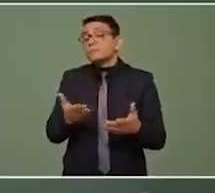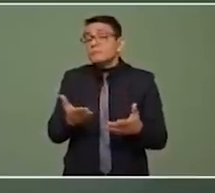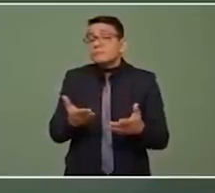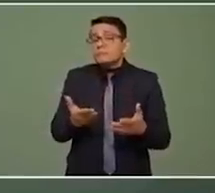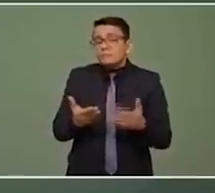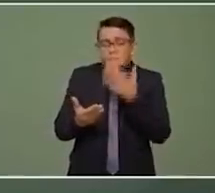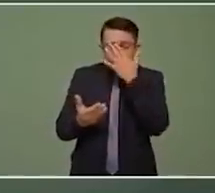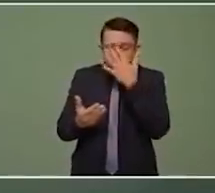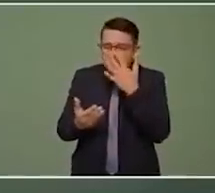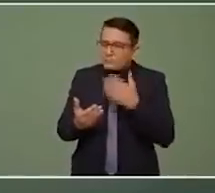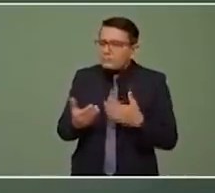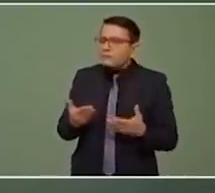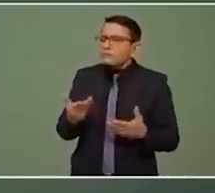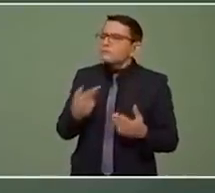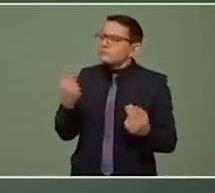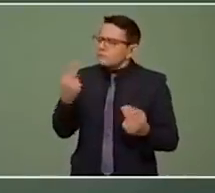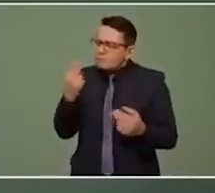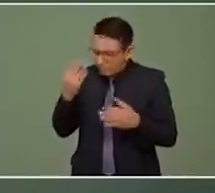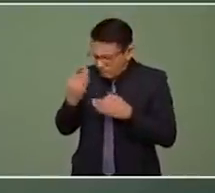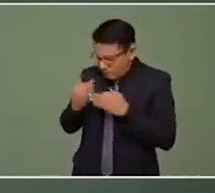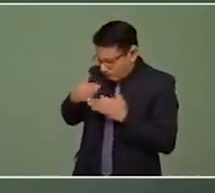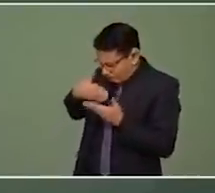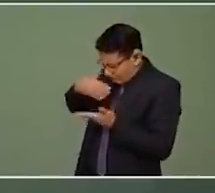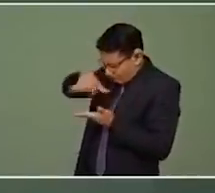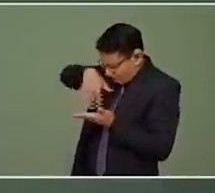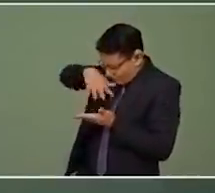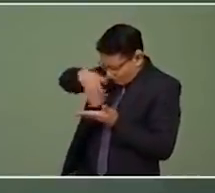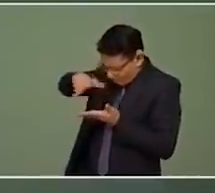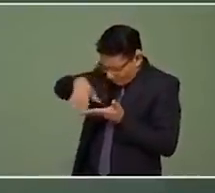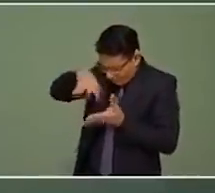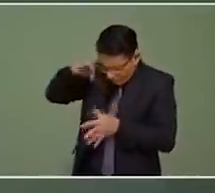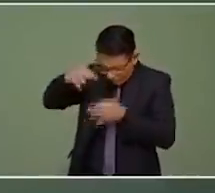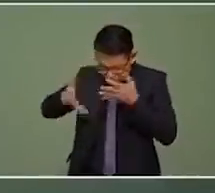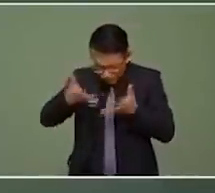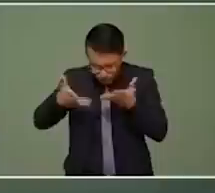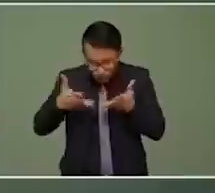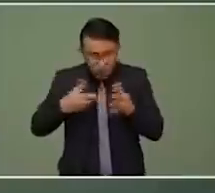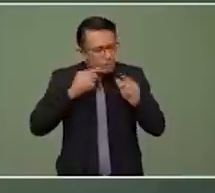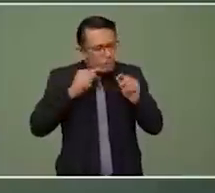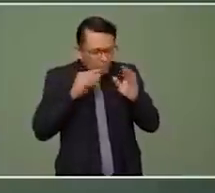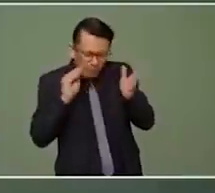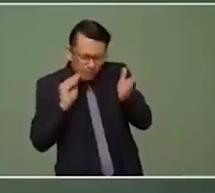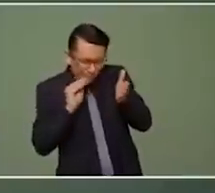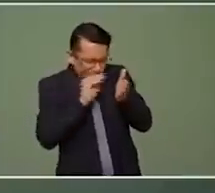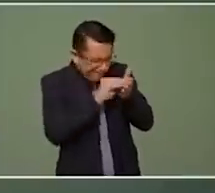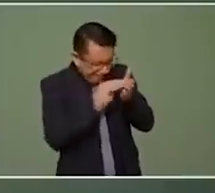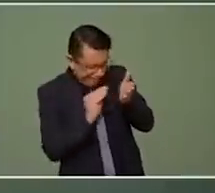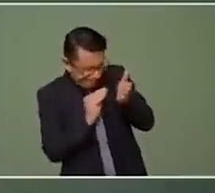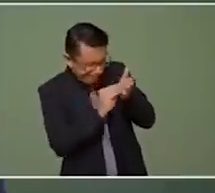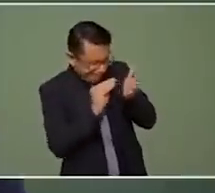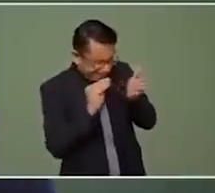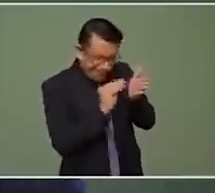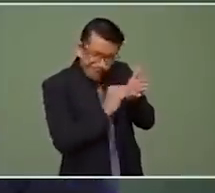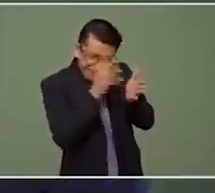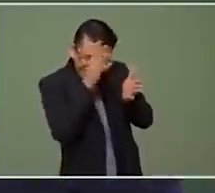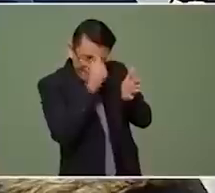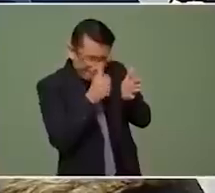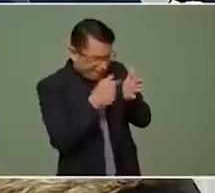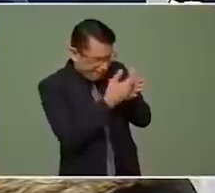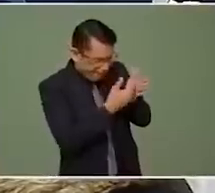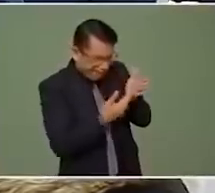lo que estamos buscando es que se dé una reforma para qué